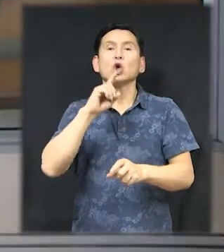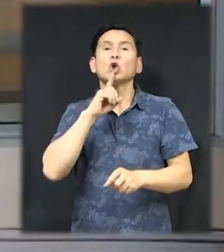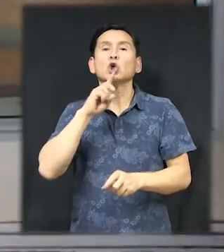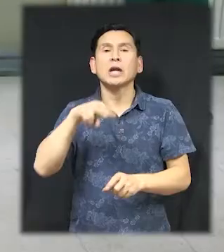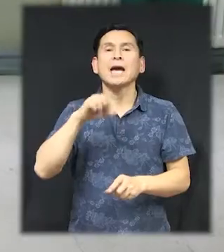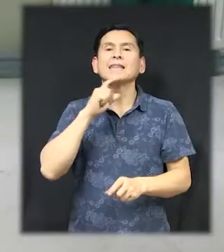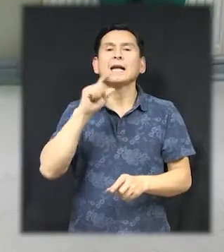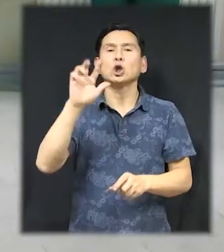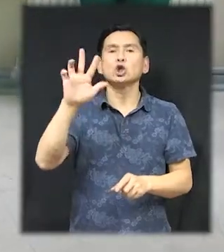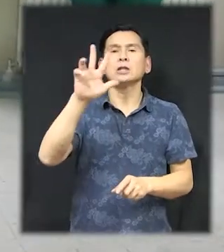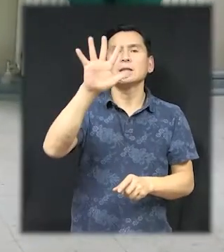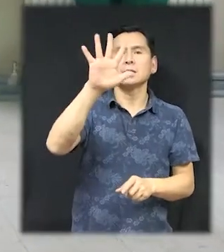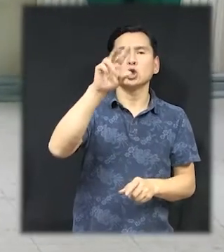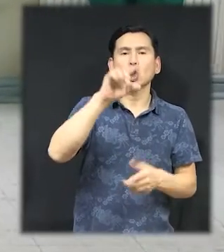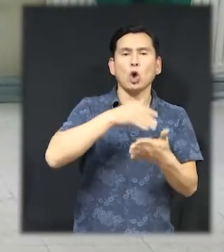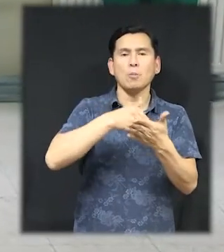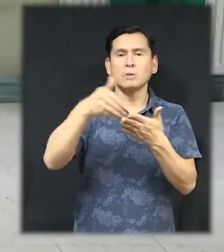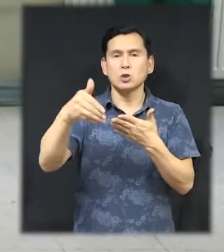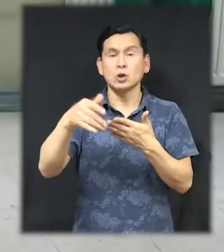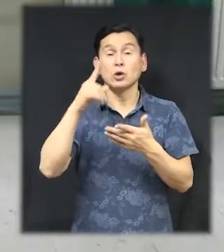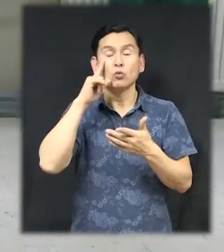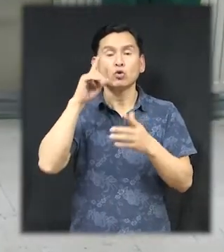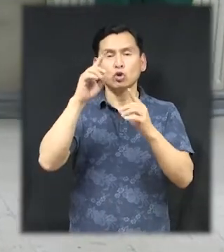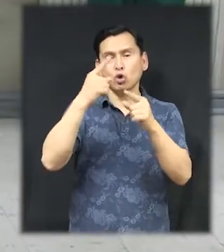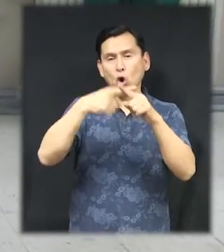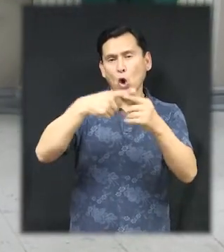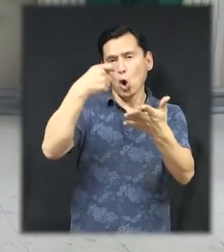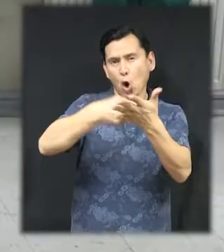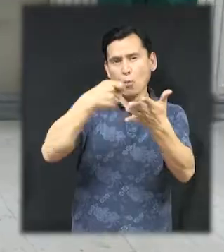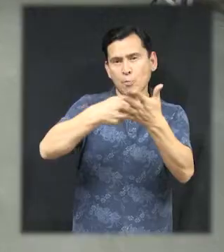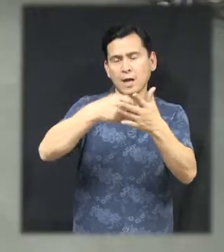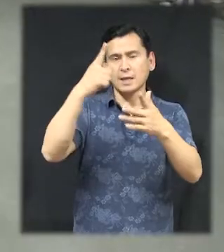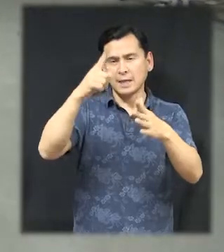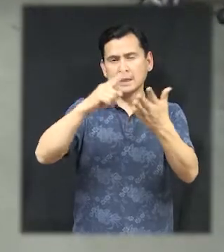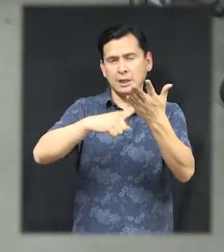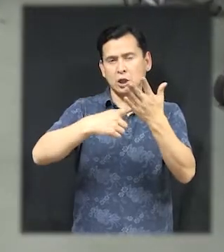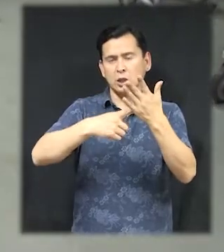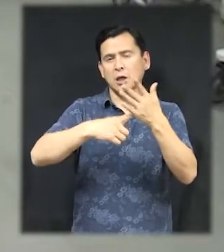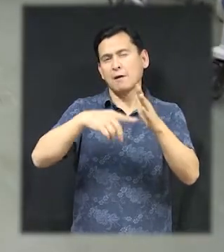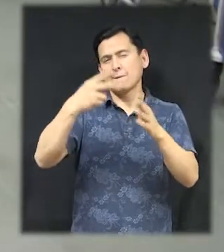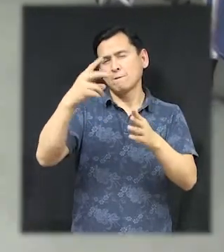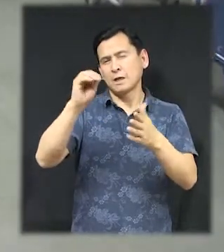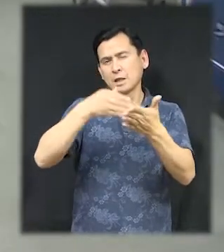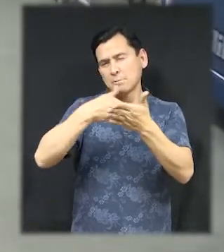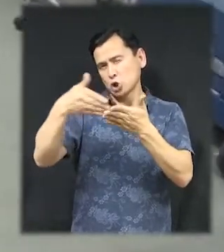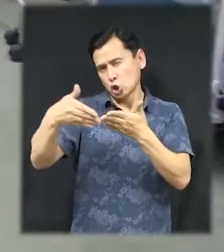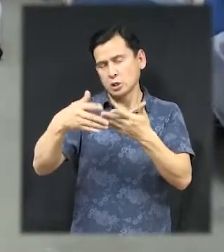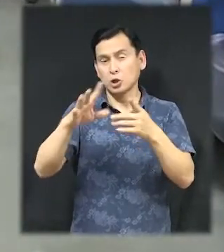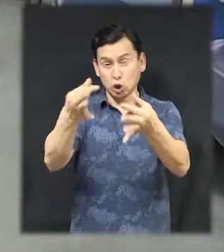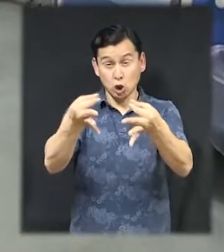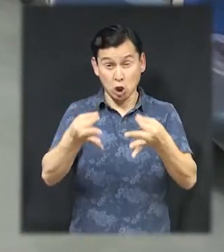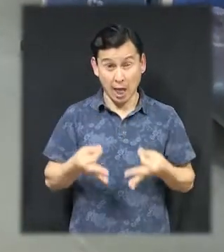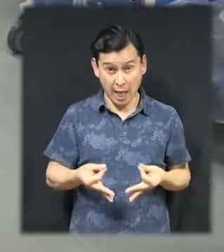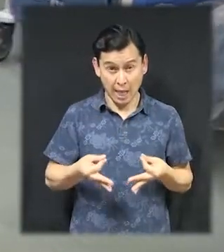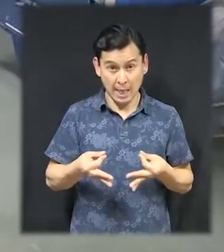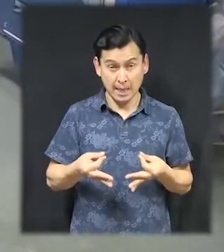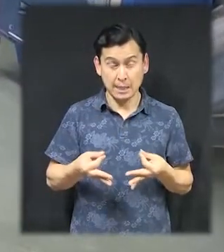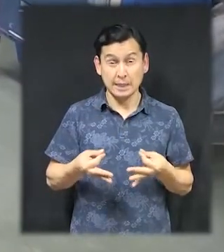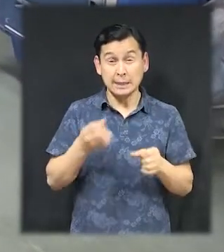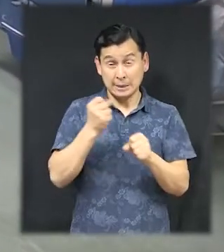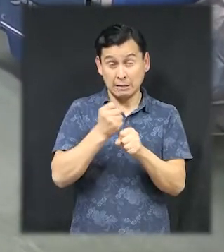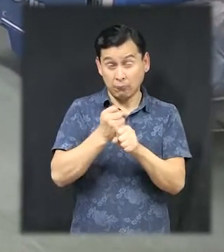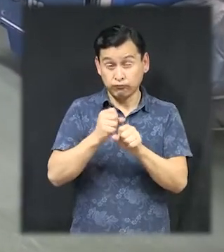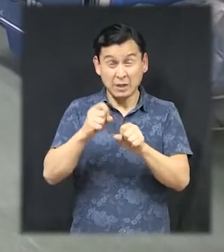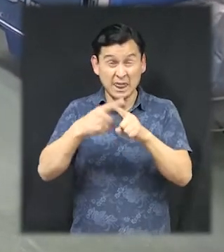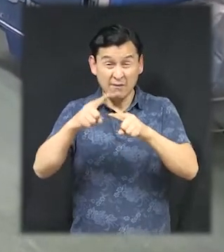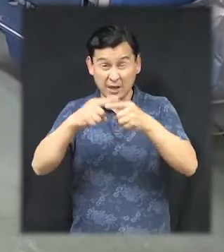infraestructura física del establecimiento de acuerdo a los requerimientos COVID, que principalmente tenían que ver con la segregación de las urgencias.